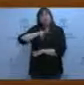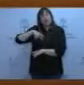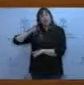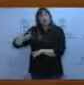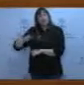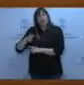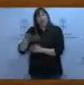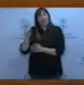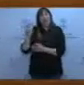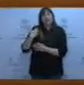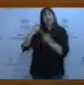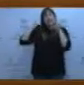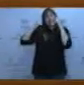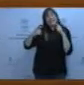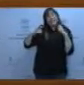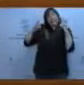suicidas anteriores.